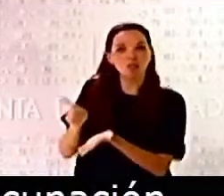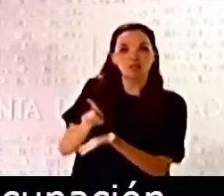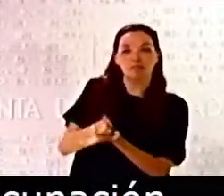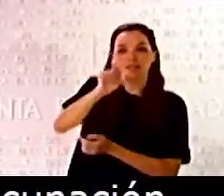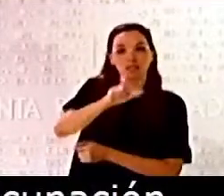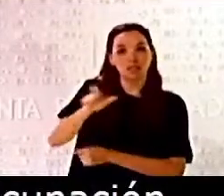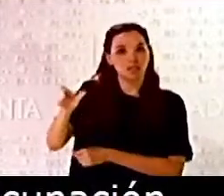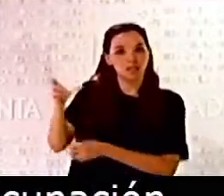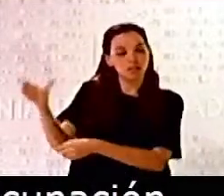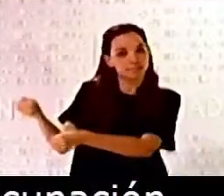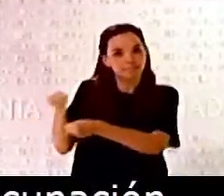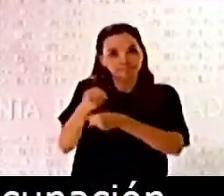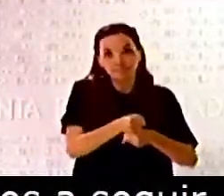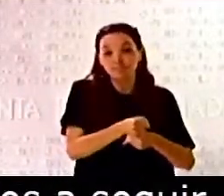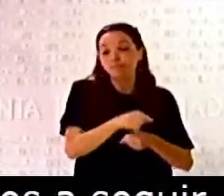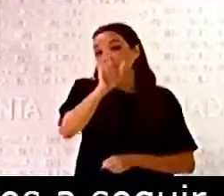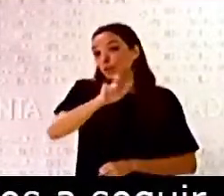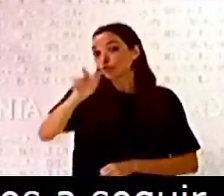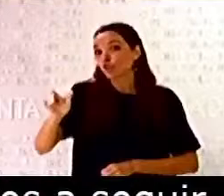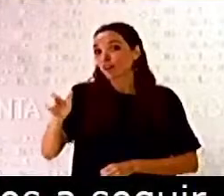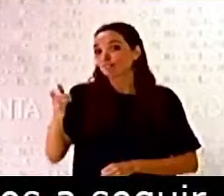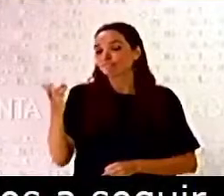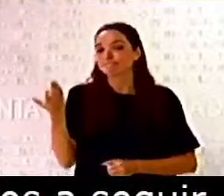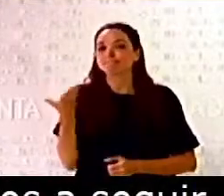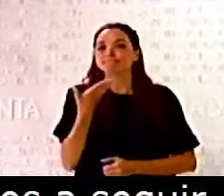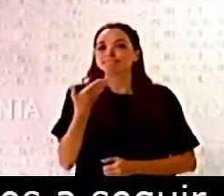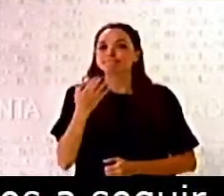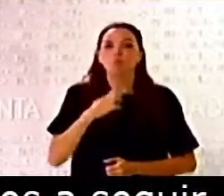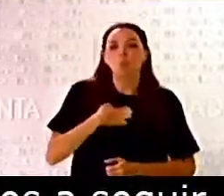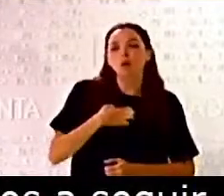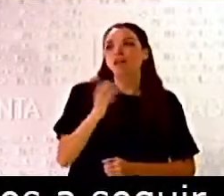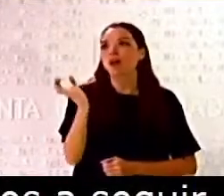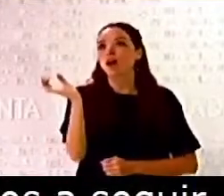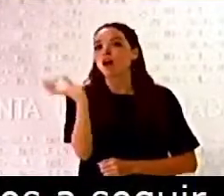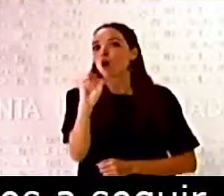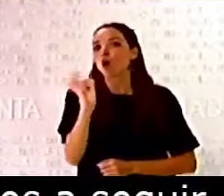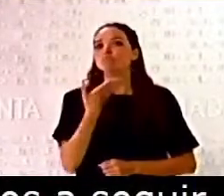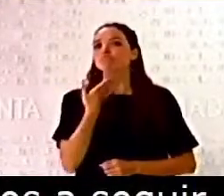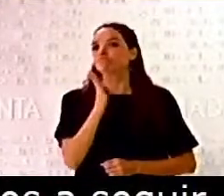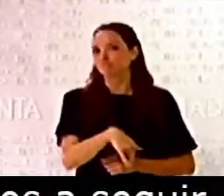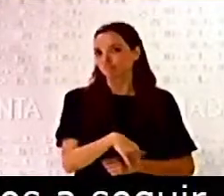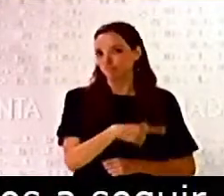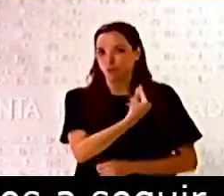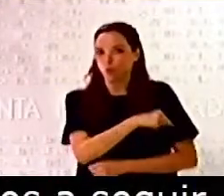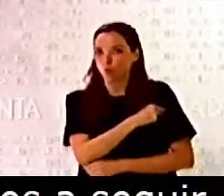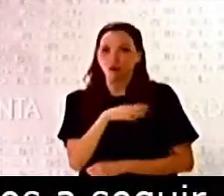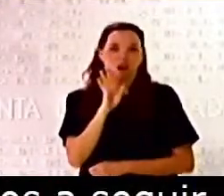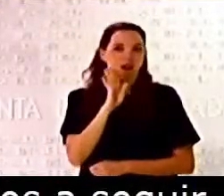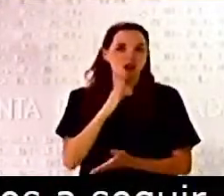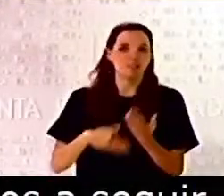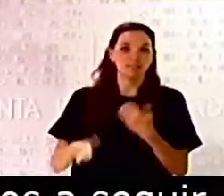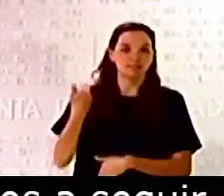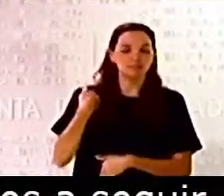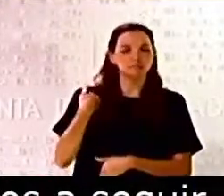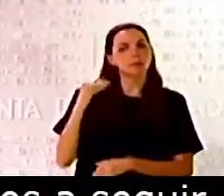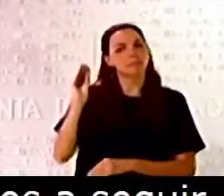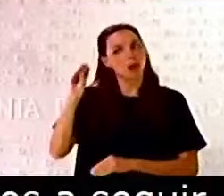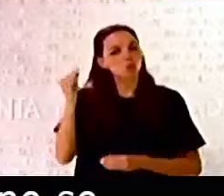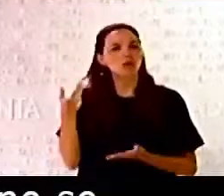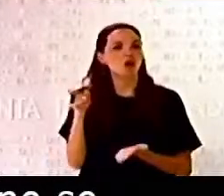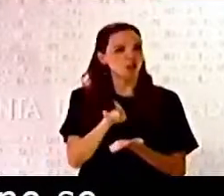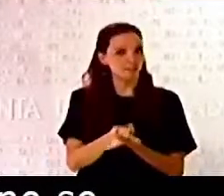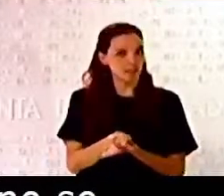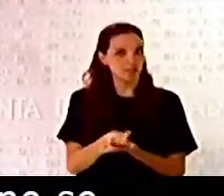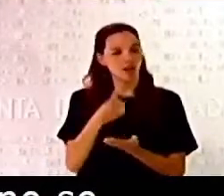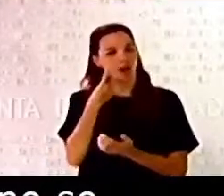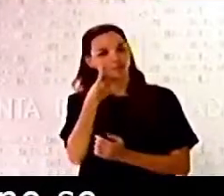que no se pudieron o no se quisieron vacunar y que vamos a preguntarles si se